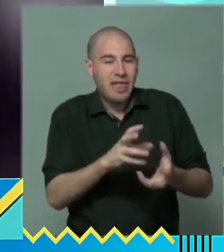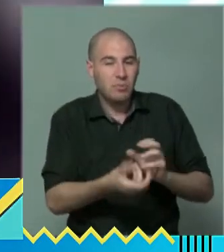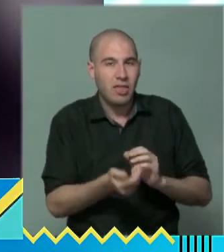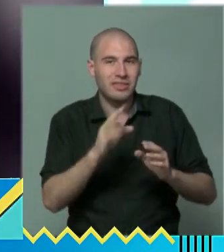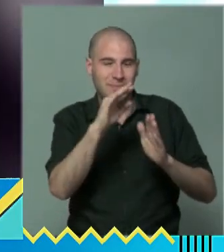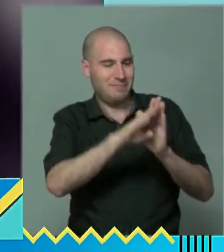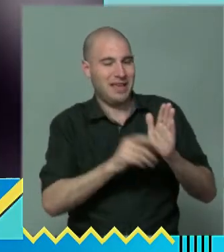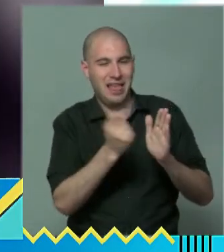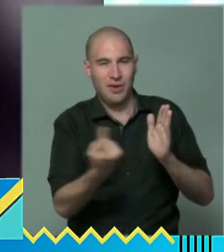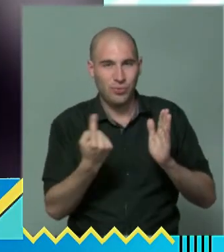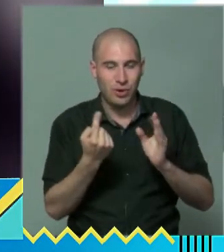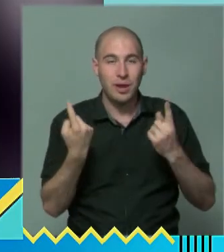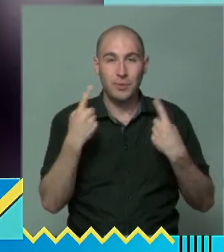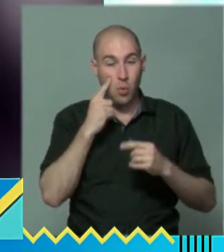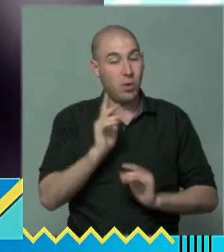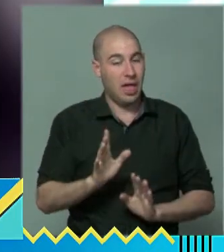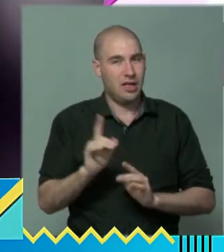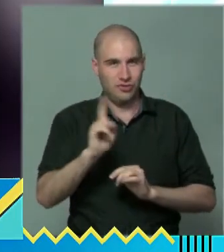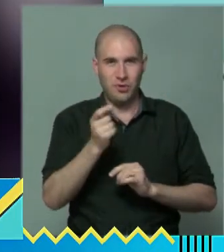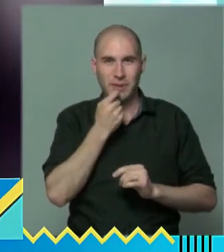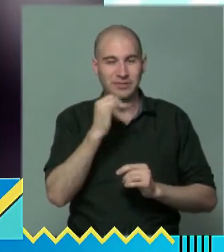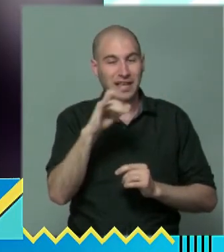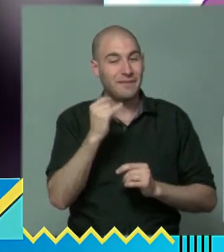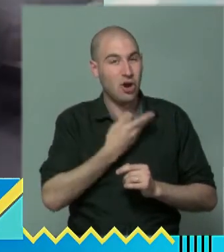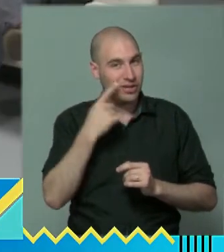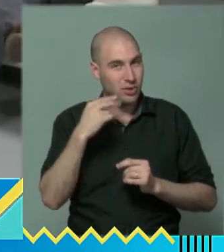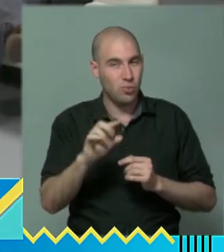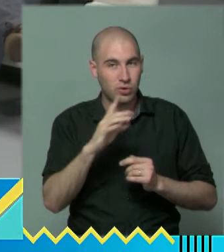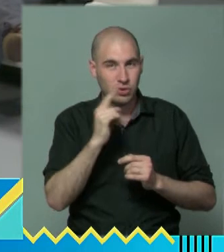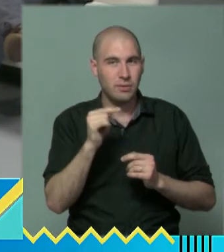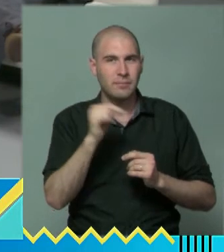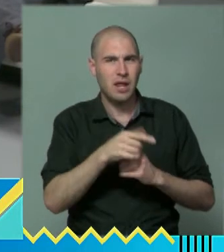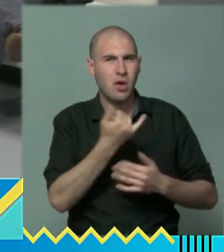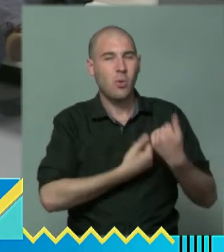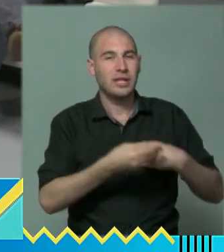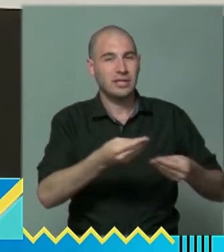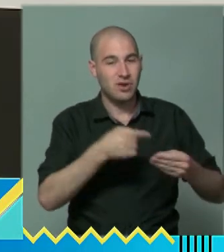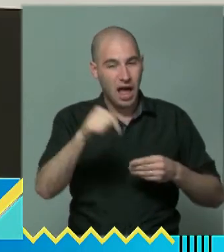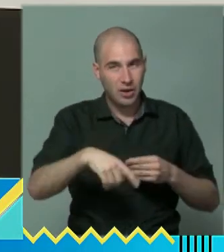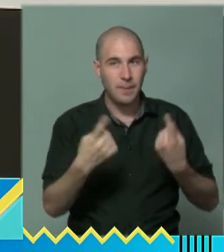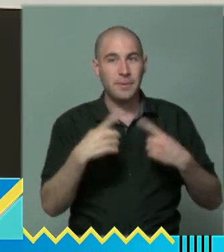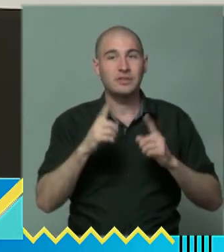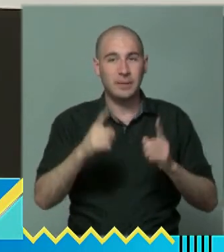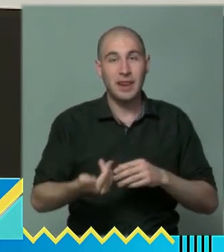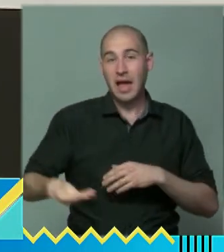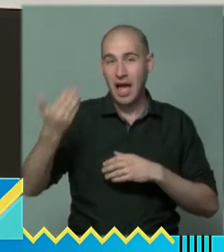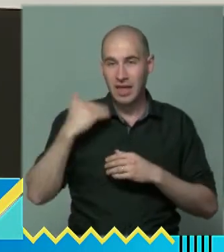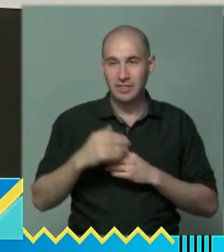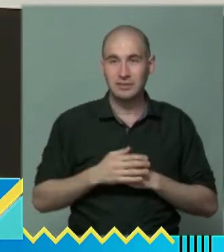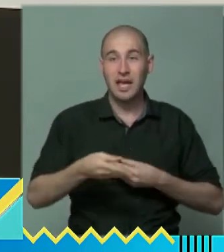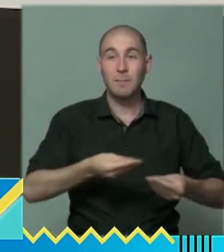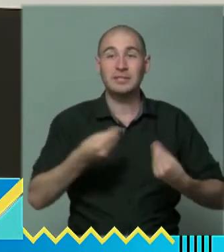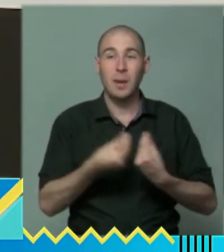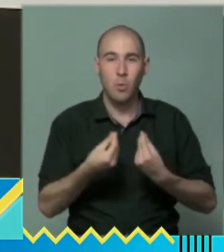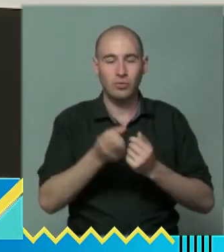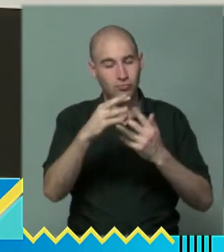caso concreto. Bien. Pero, ojo, no era solamente de Zaffaroni. Bueno, pero vos hablabas justamente de la gestión actual, pero también en gestión pasada, en muchas empresas, sin